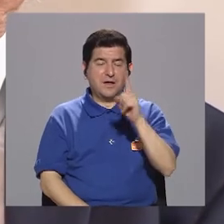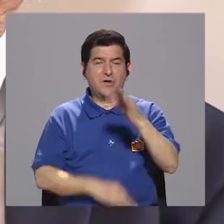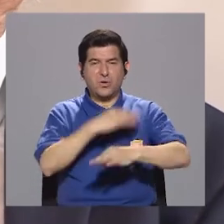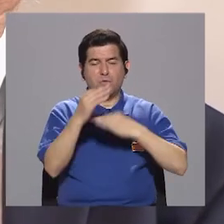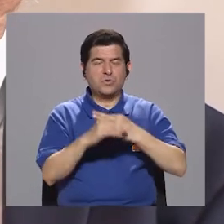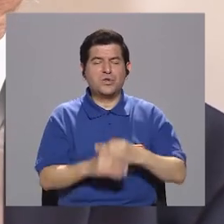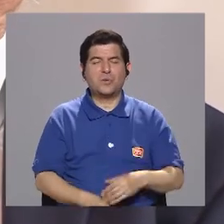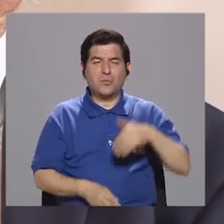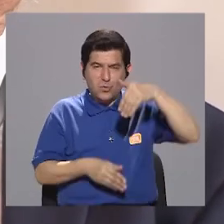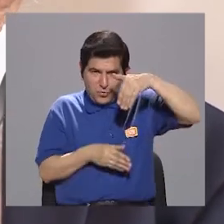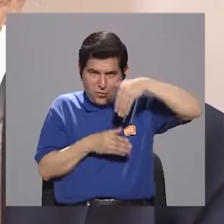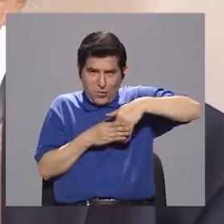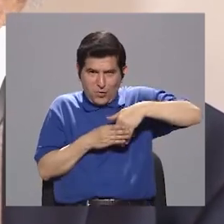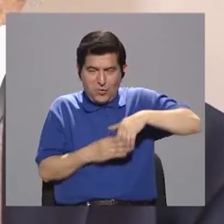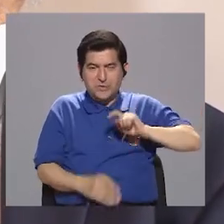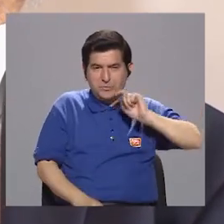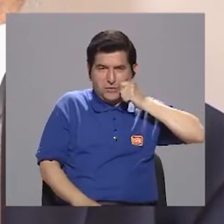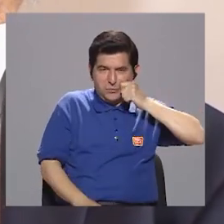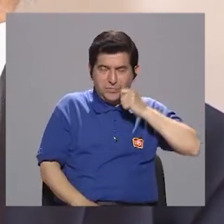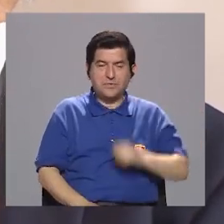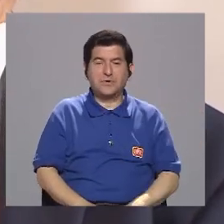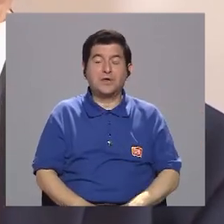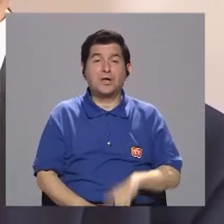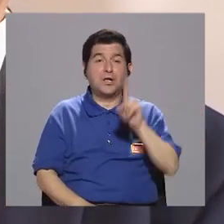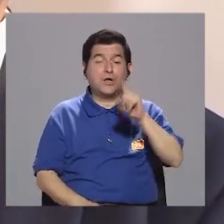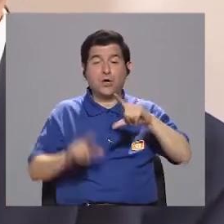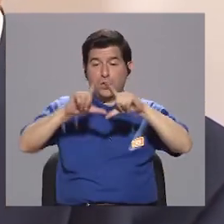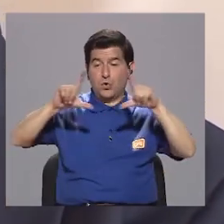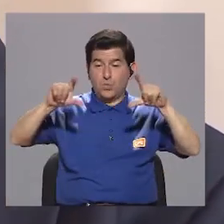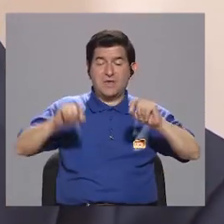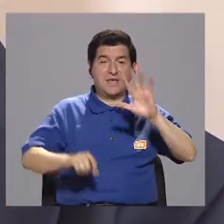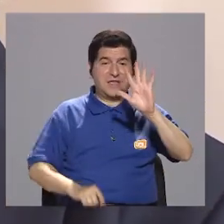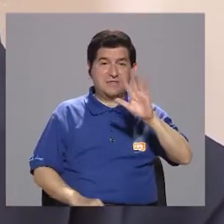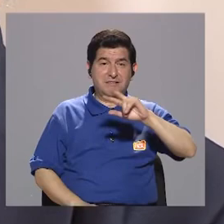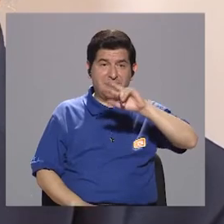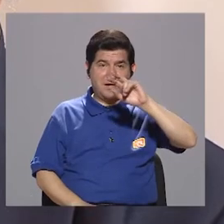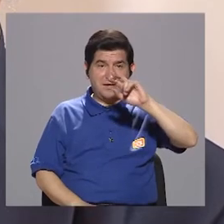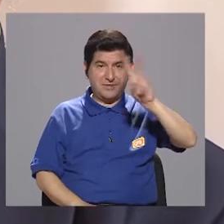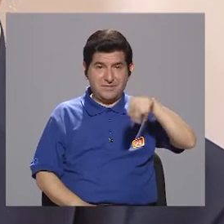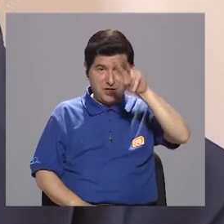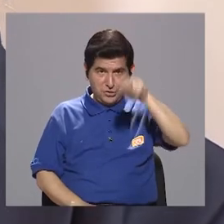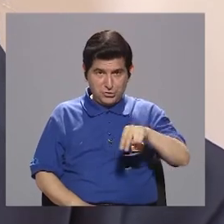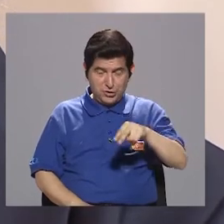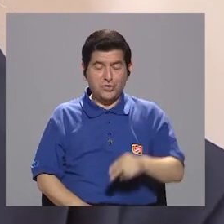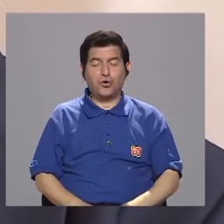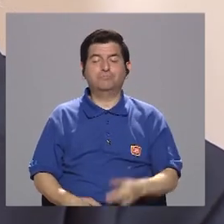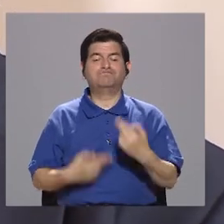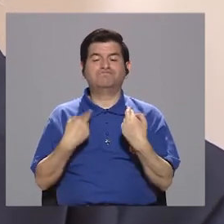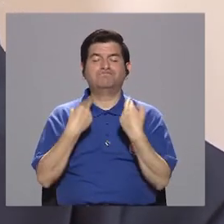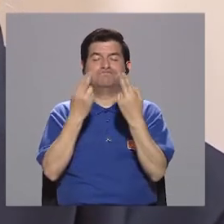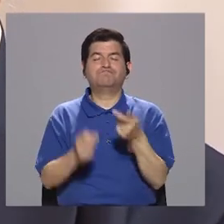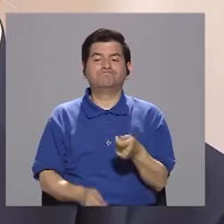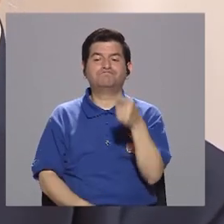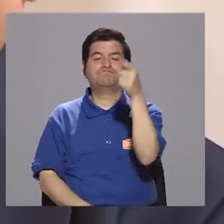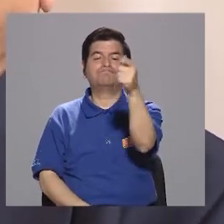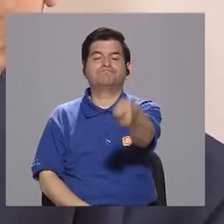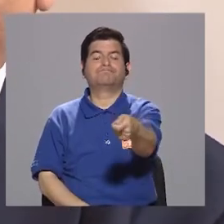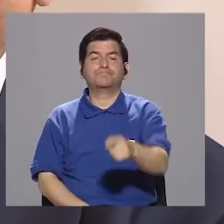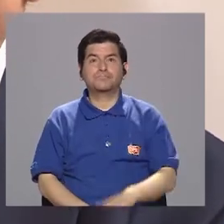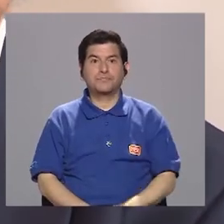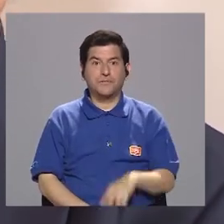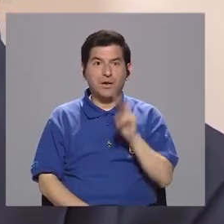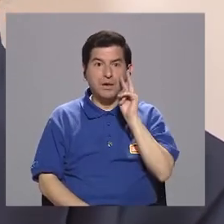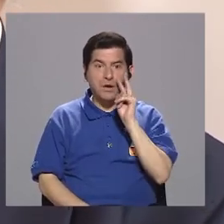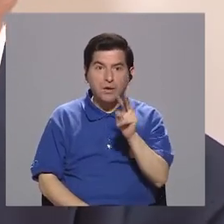secreta que le llamaba, y sacó un billete de 5 colones, nunca se me puede olvidar, y se lo regaló al muchacho. Así que yo